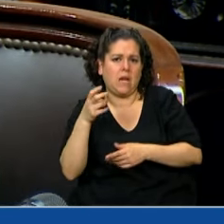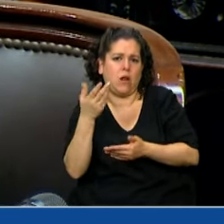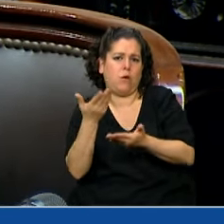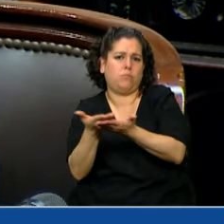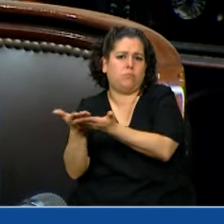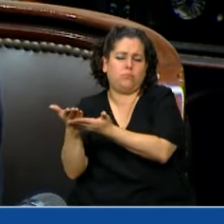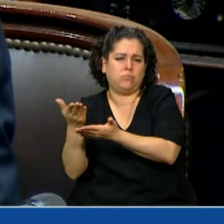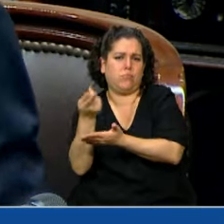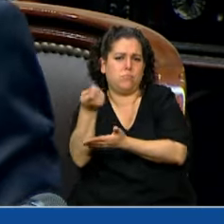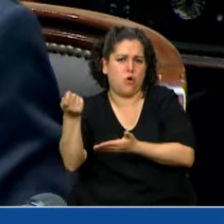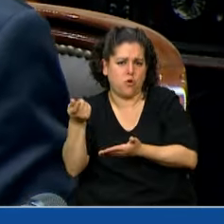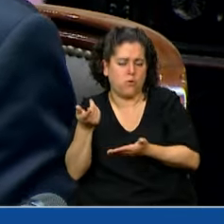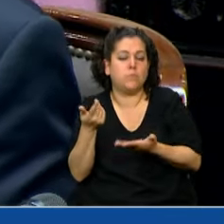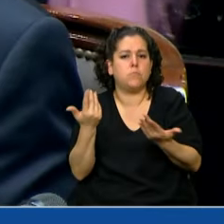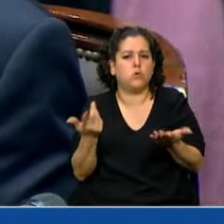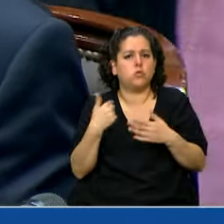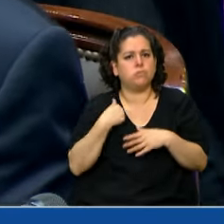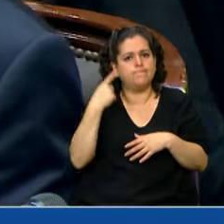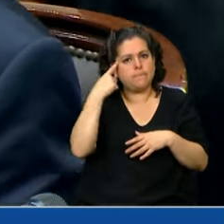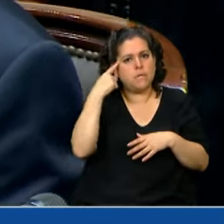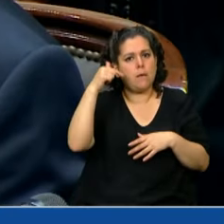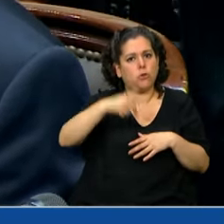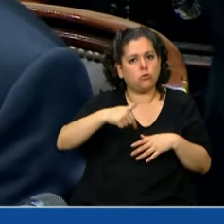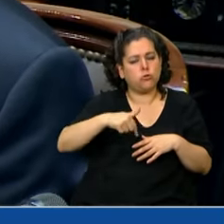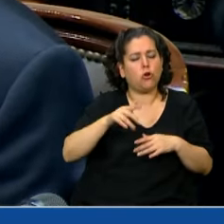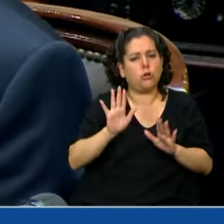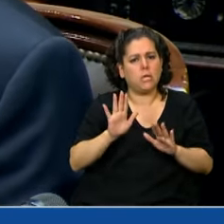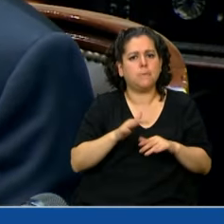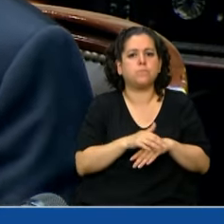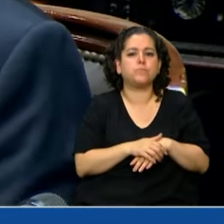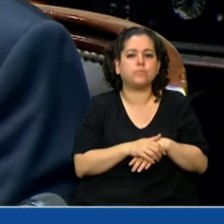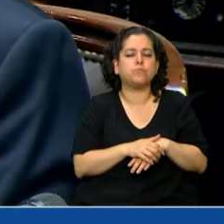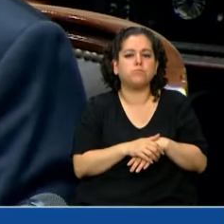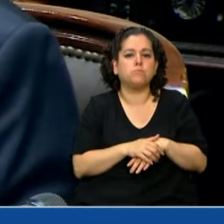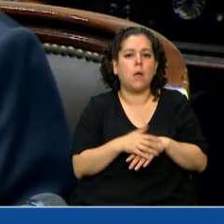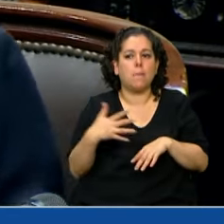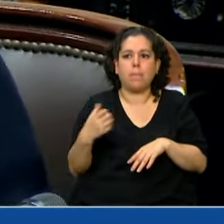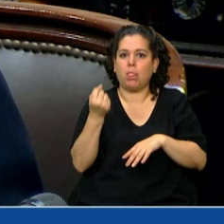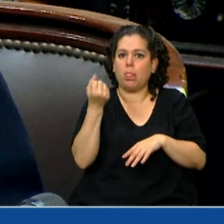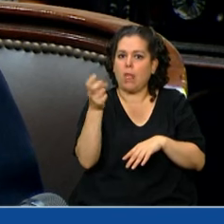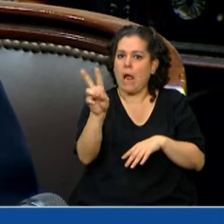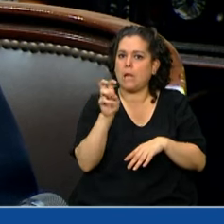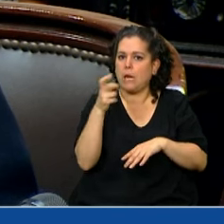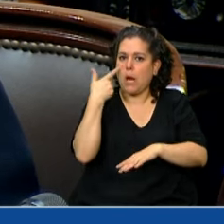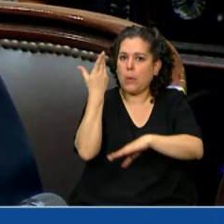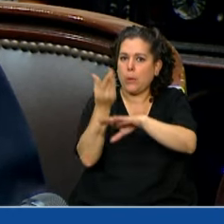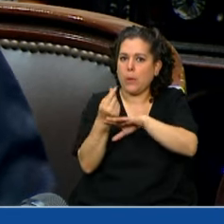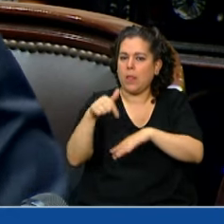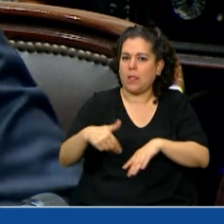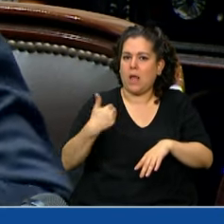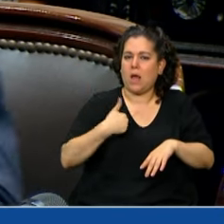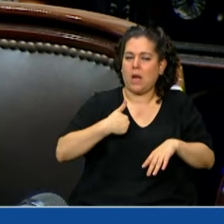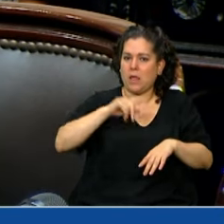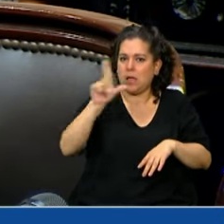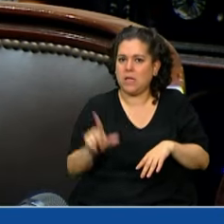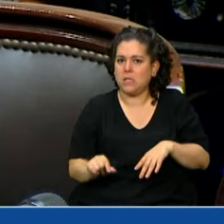alquiler entonces creemos que hoy señor presidente acceder a una vivienda en nuestro país